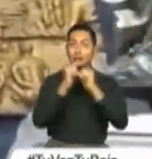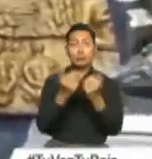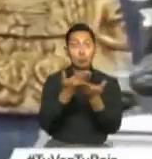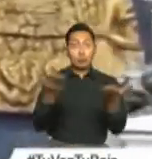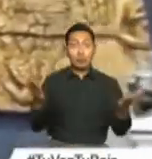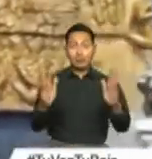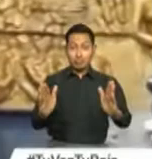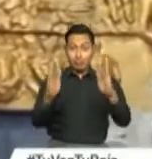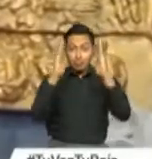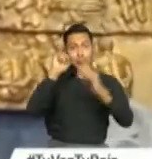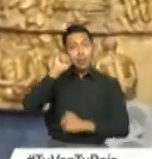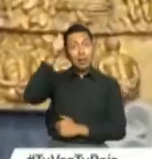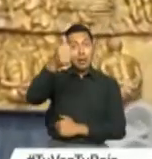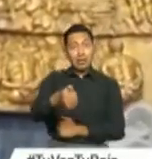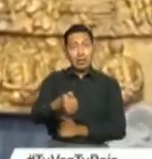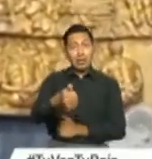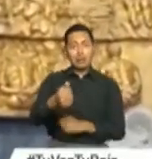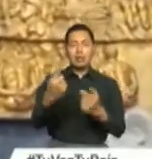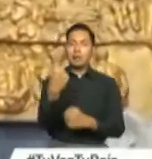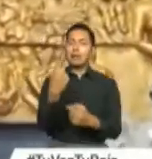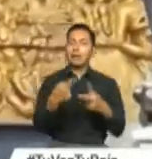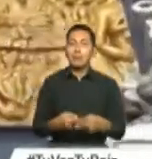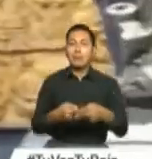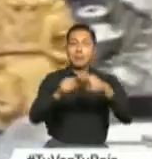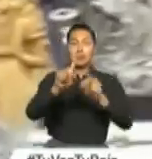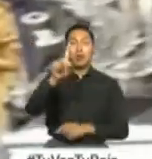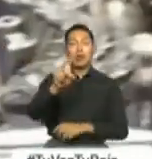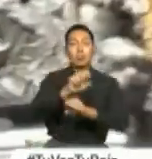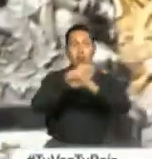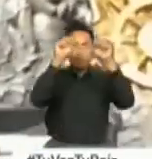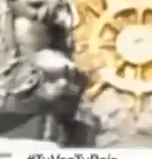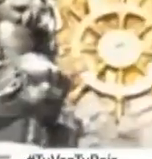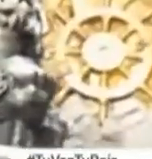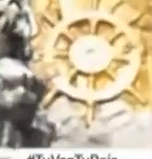transmisión el día de mañana a partir de las 11 de la mañana.